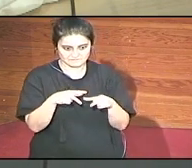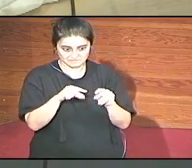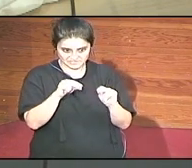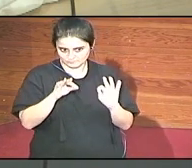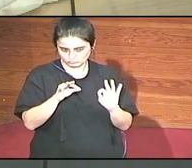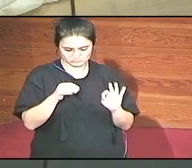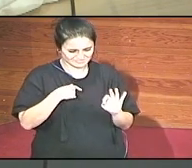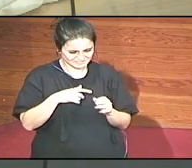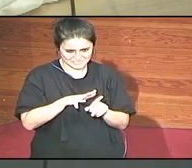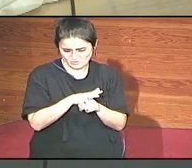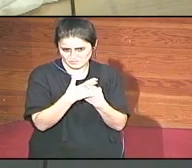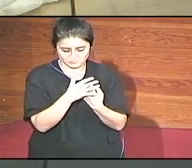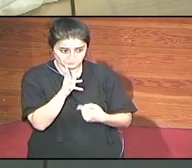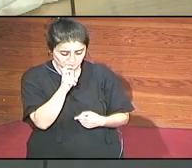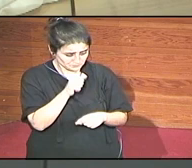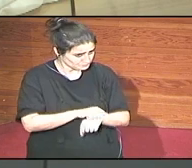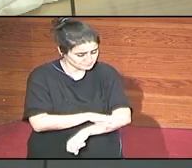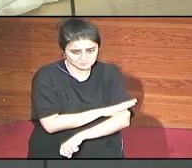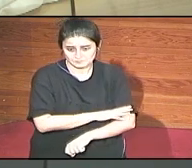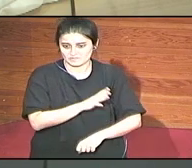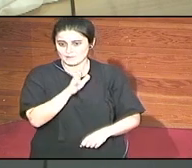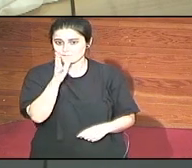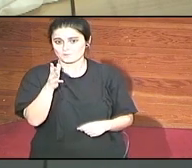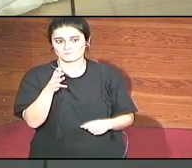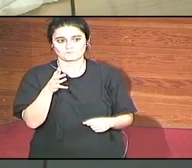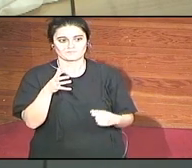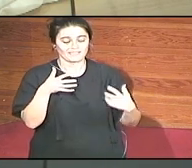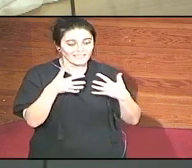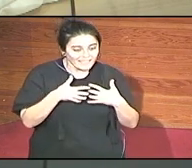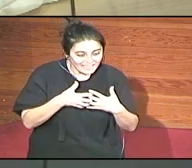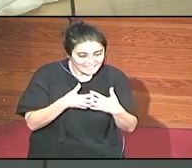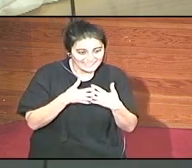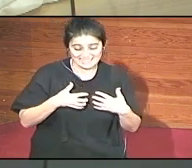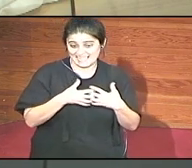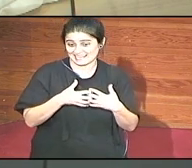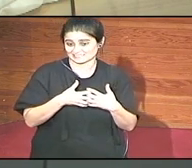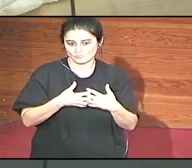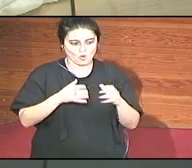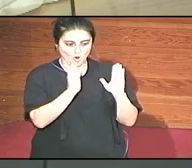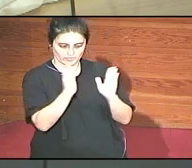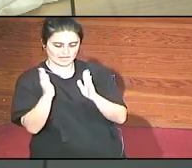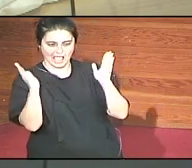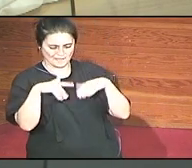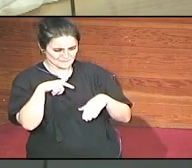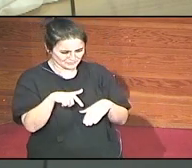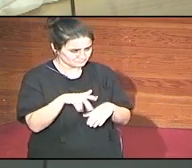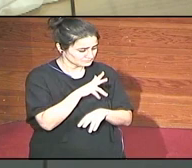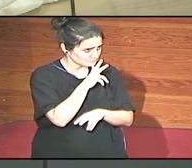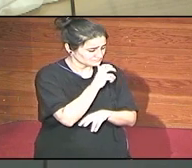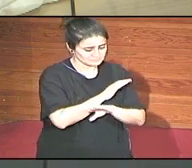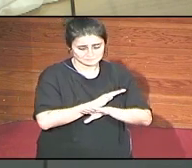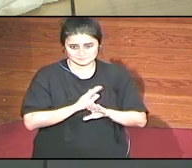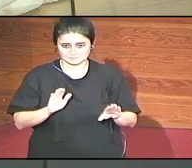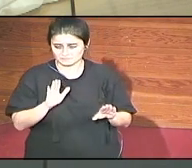más ninguna guerra es ordenada pero la guerra de república centroafricana era era el caos además